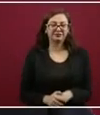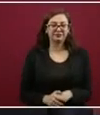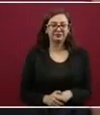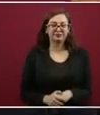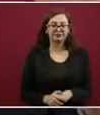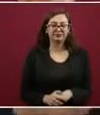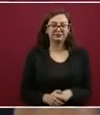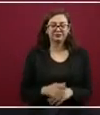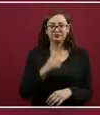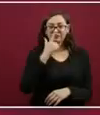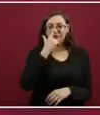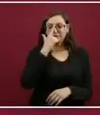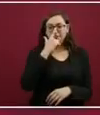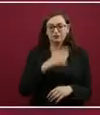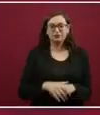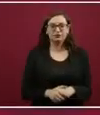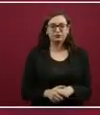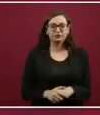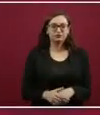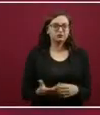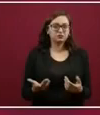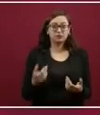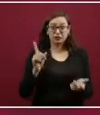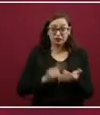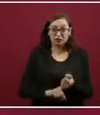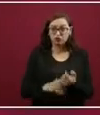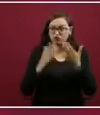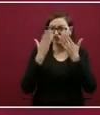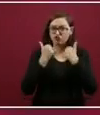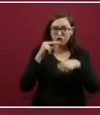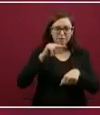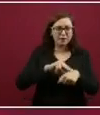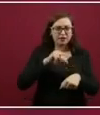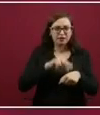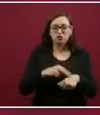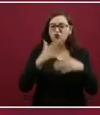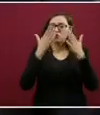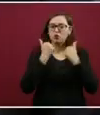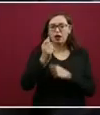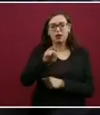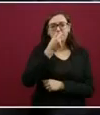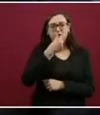No hay médicos, no hay medicamentos,